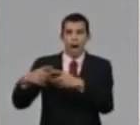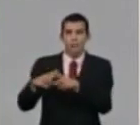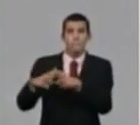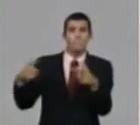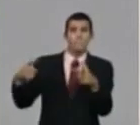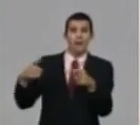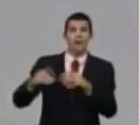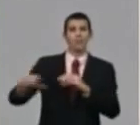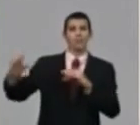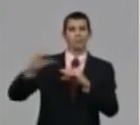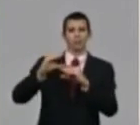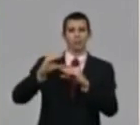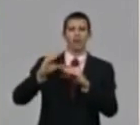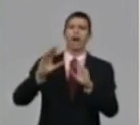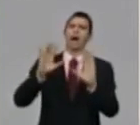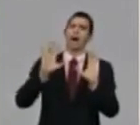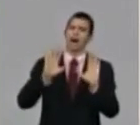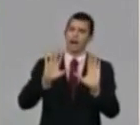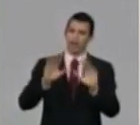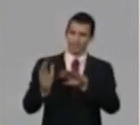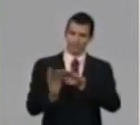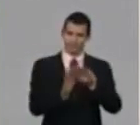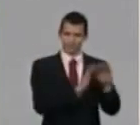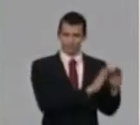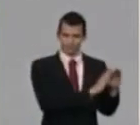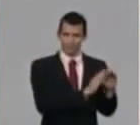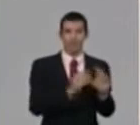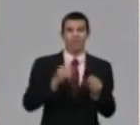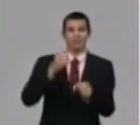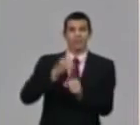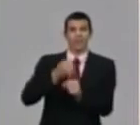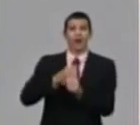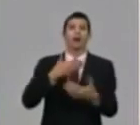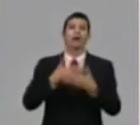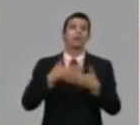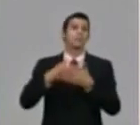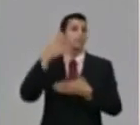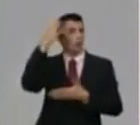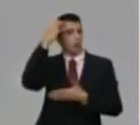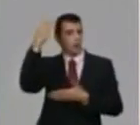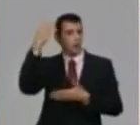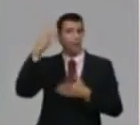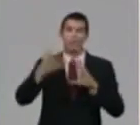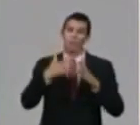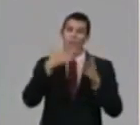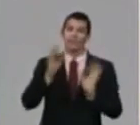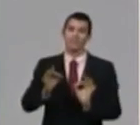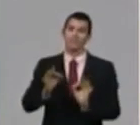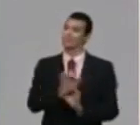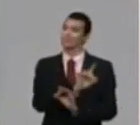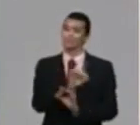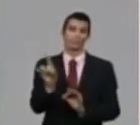la aplicación de la contribución no está determinada por estas condicionantes, y cuando el trabajador perciba